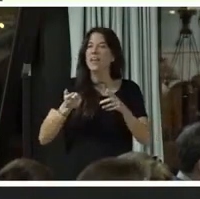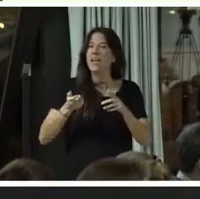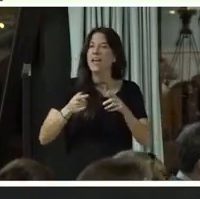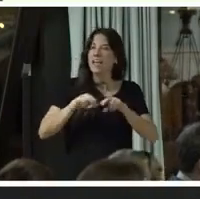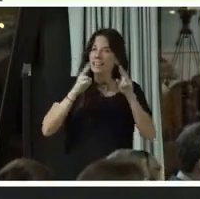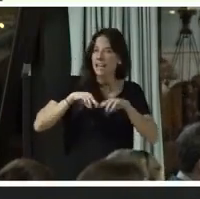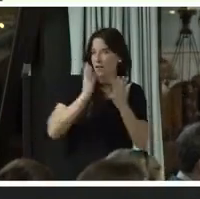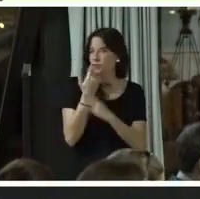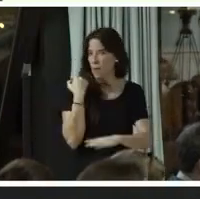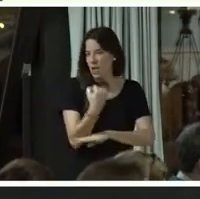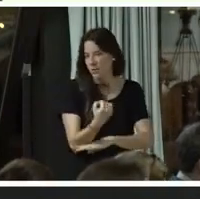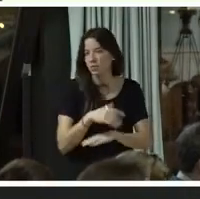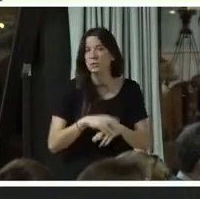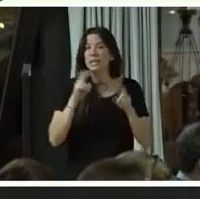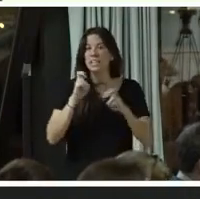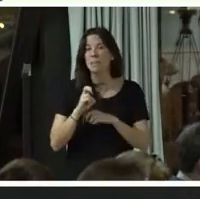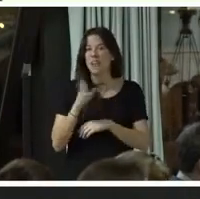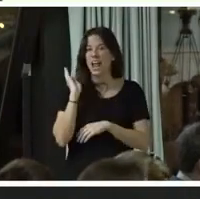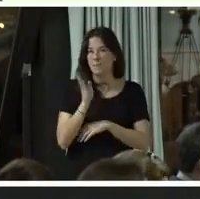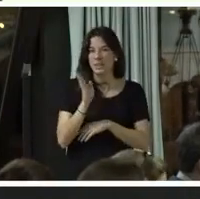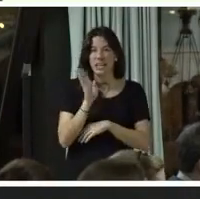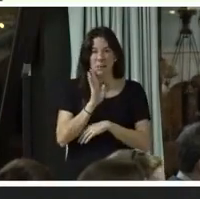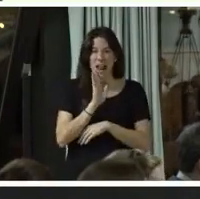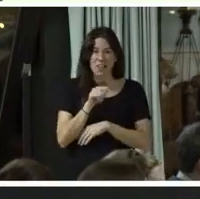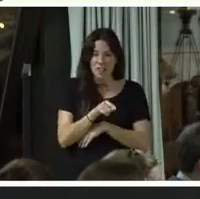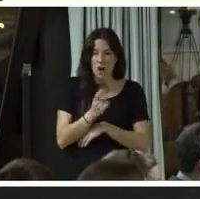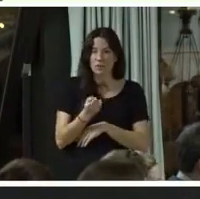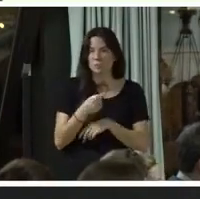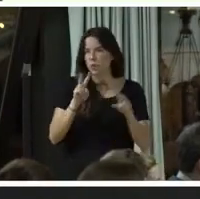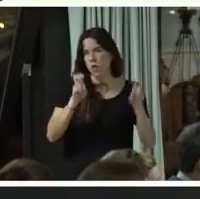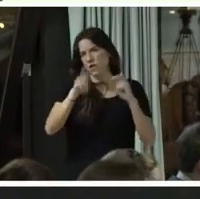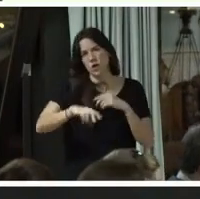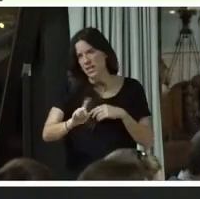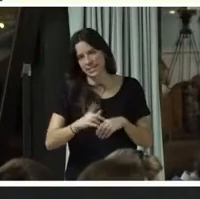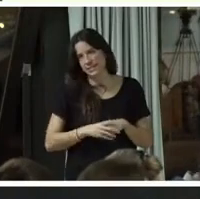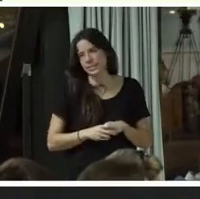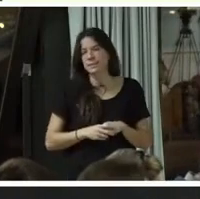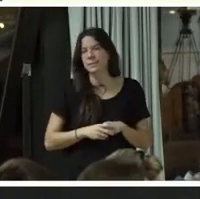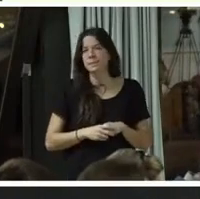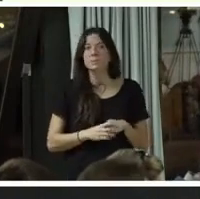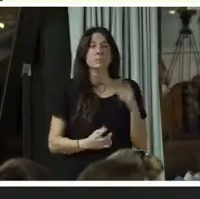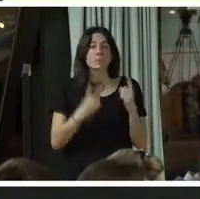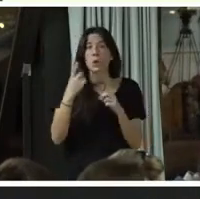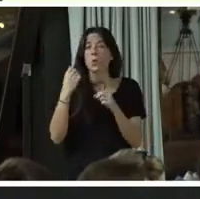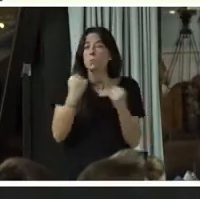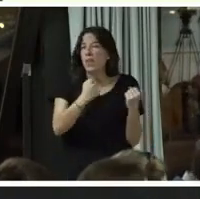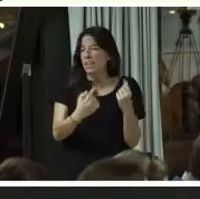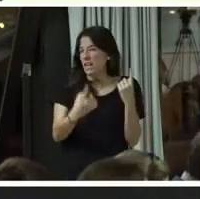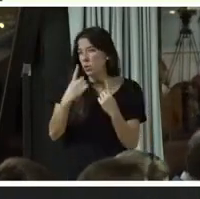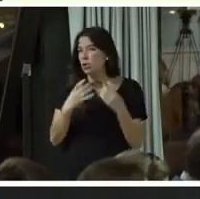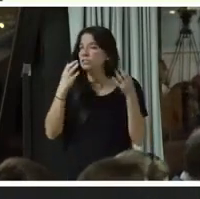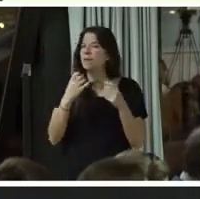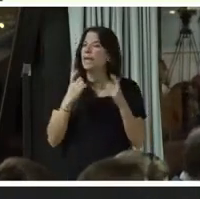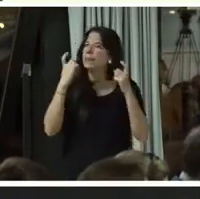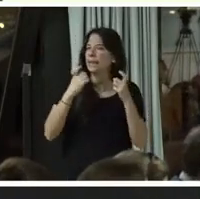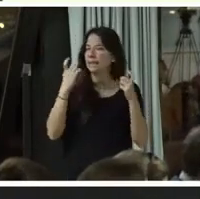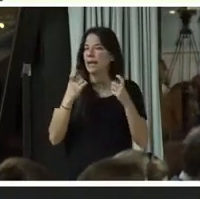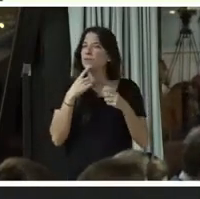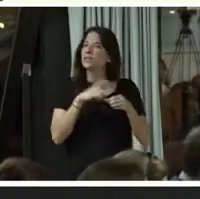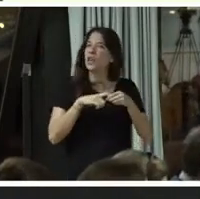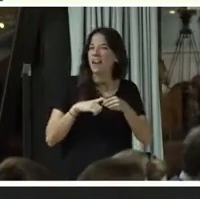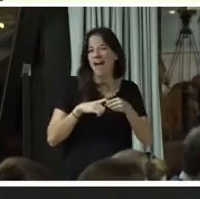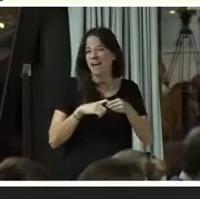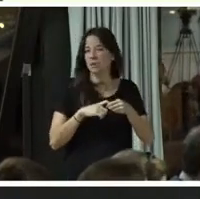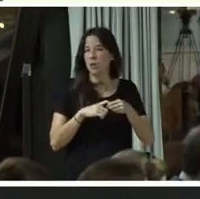criminalización es algo que no es nuevo desgraciadamente es decir la el determinados poderes Siempre han intentado criminalizar la